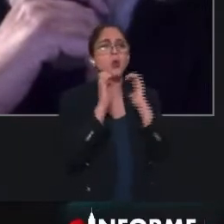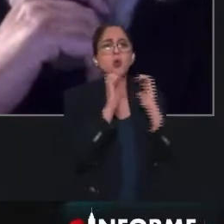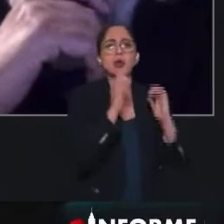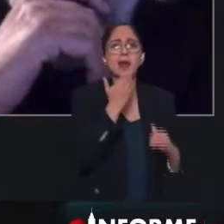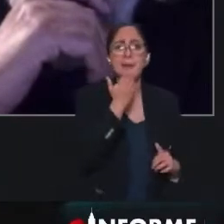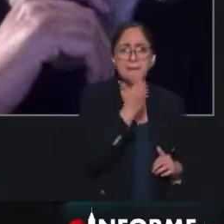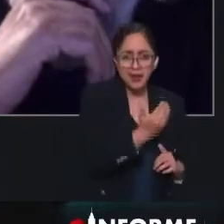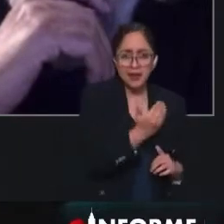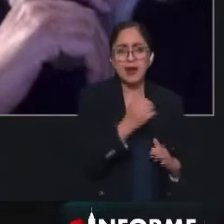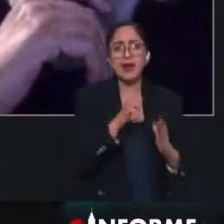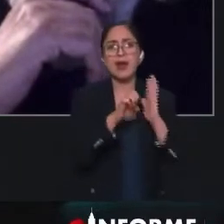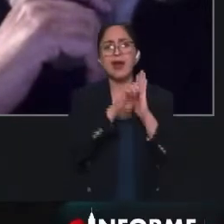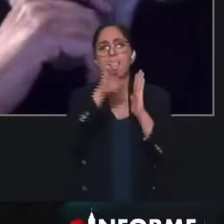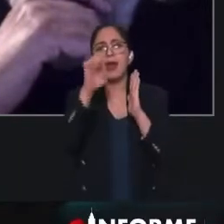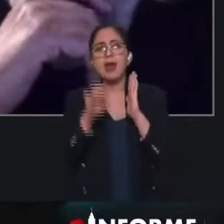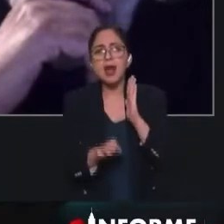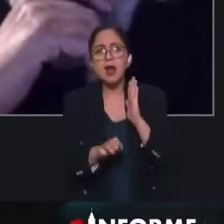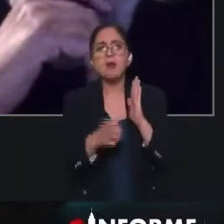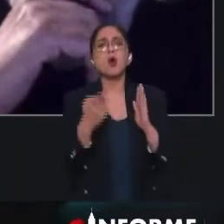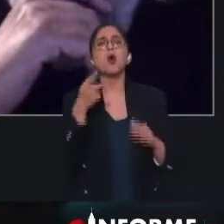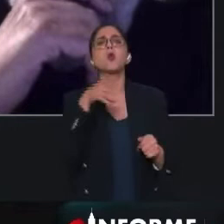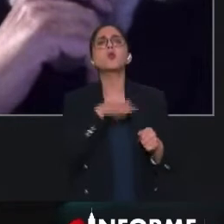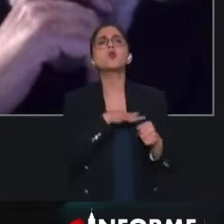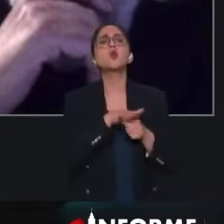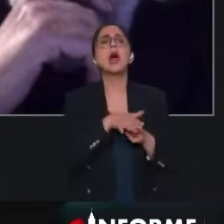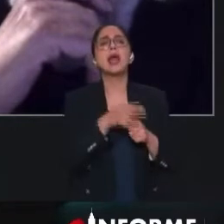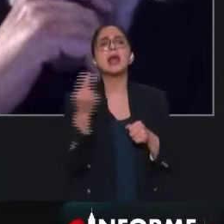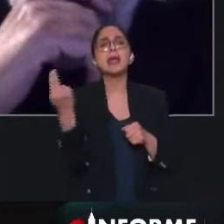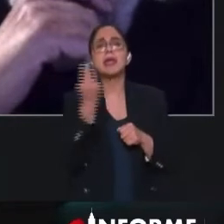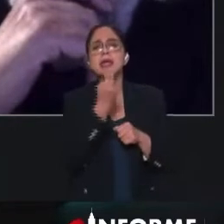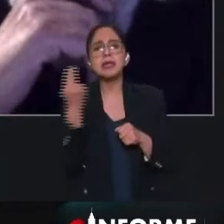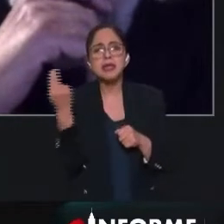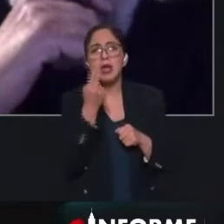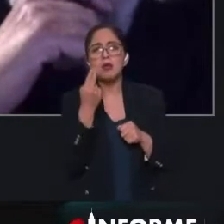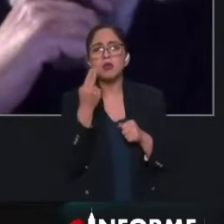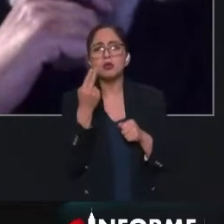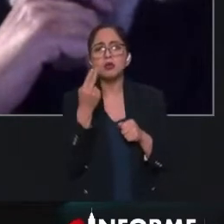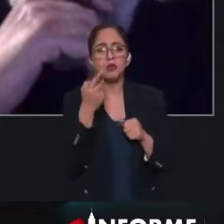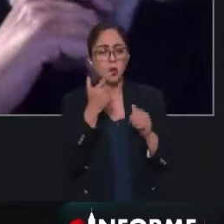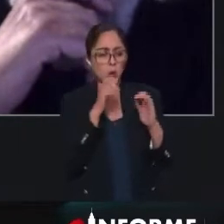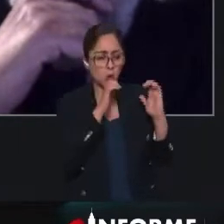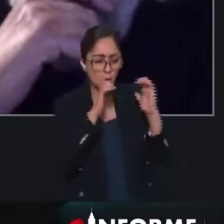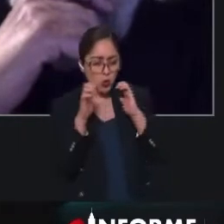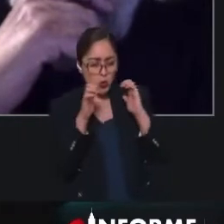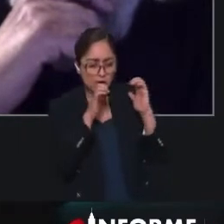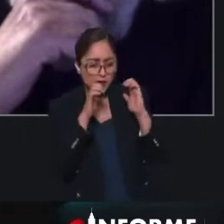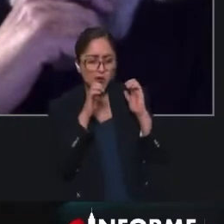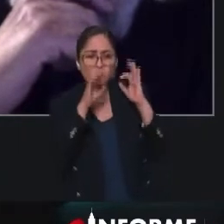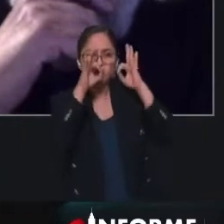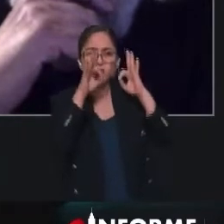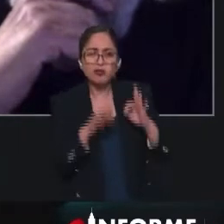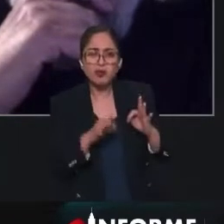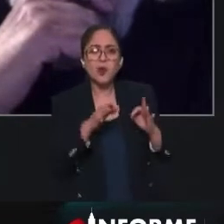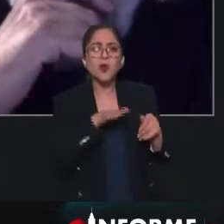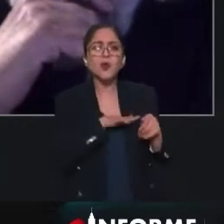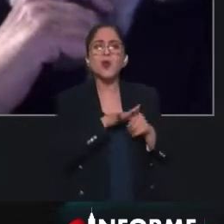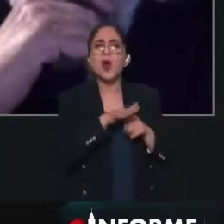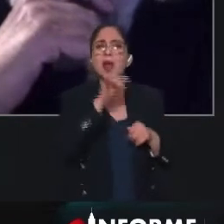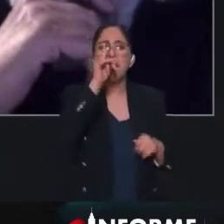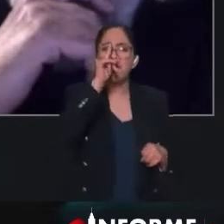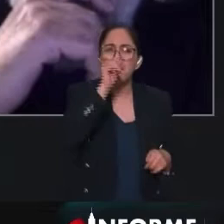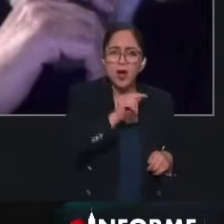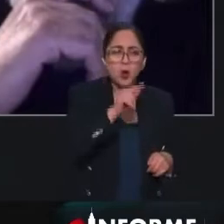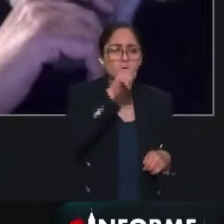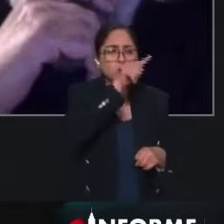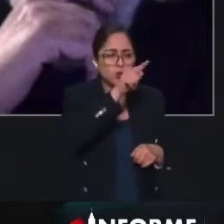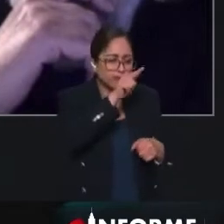la comunicación, específicamente, ¿hacia dónde tendría que moverse esta comunicación? ¿Qué es lo que está fallando, digamos? ¿Dónde